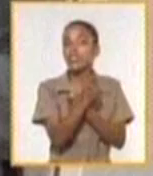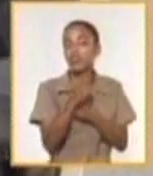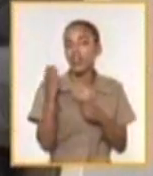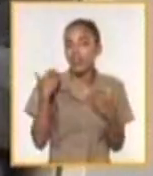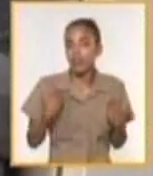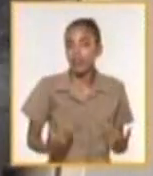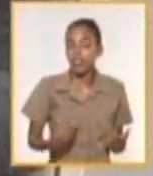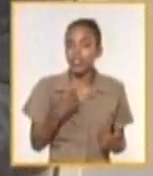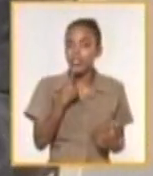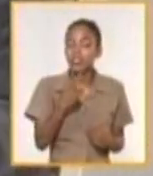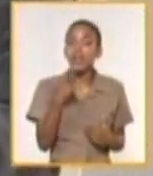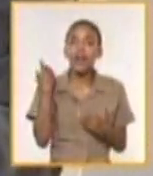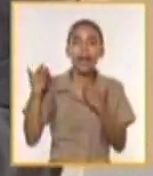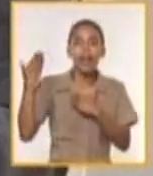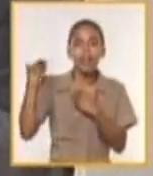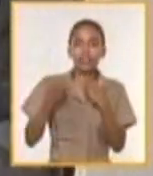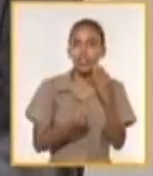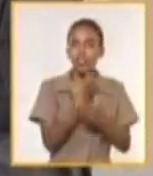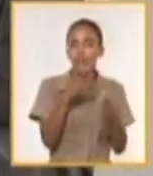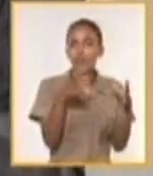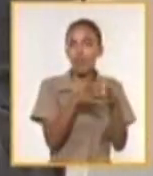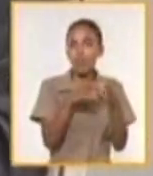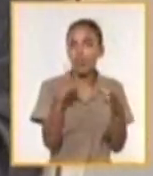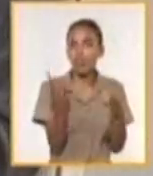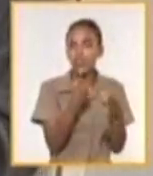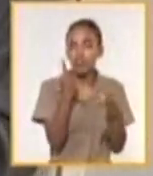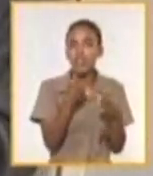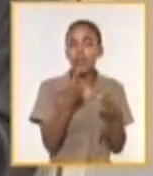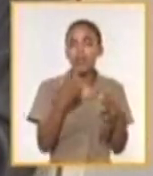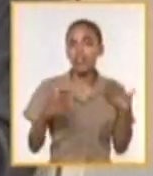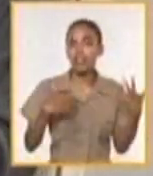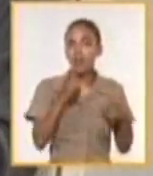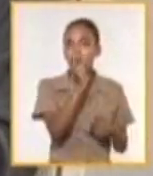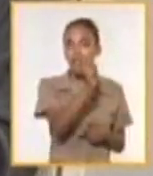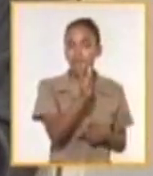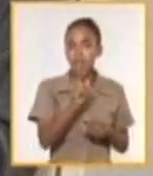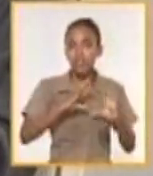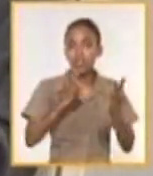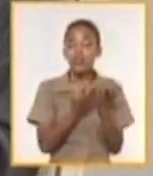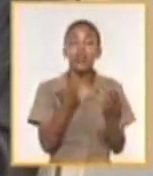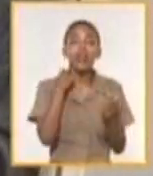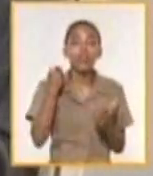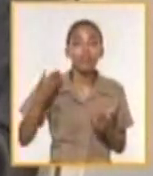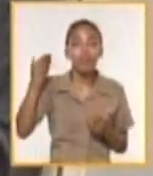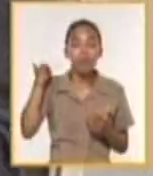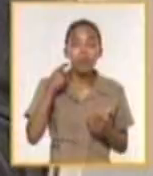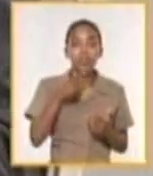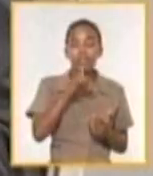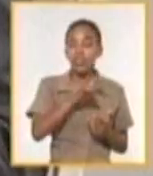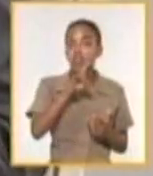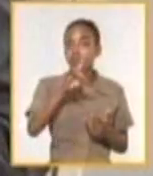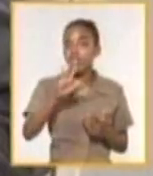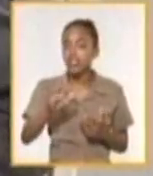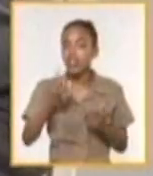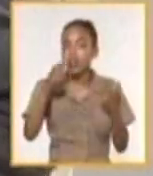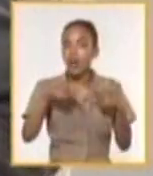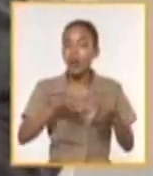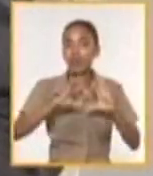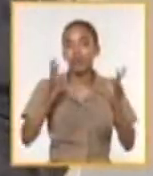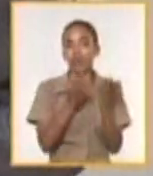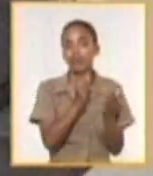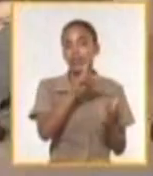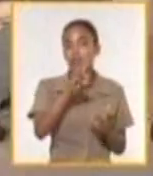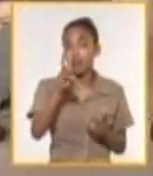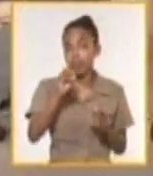una comisión nacional para conmemorar todos los... Porque imagínense, el año 95, bueno, ahora son todos los 130 aniversarios, ¿no?